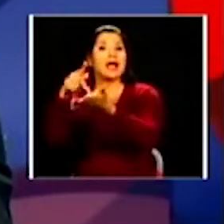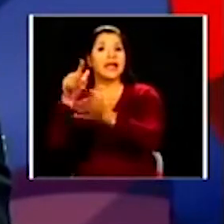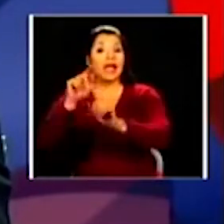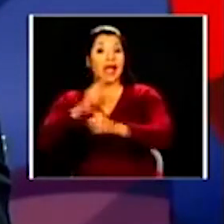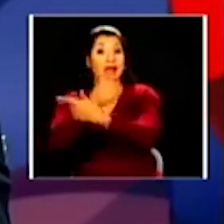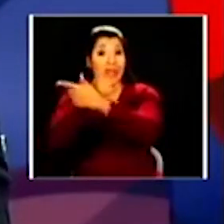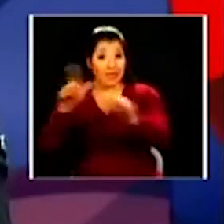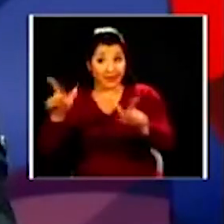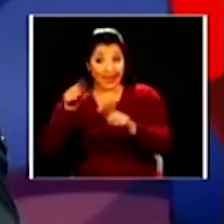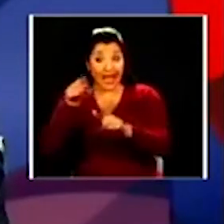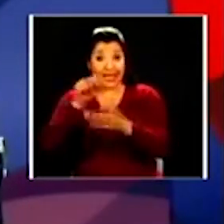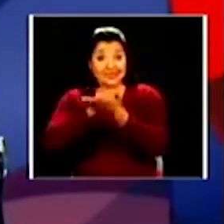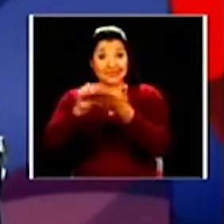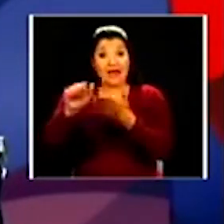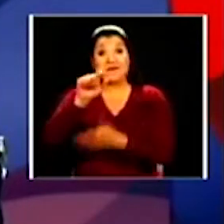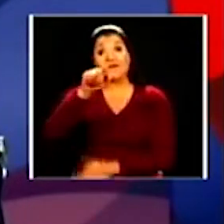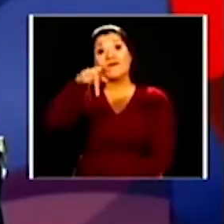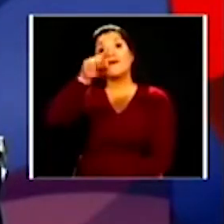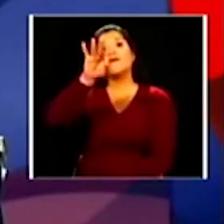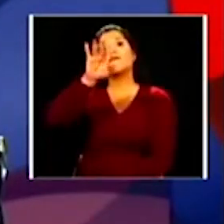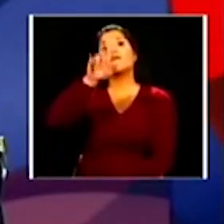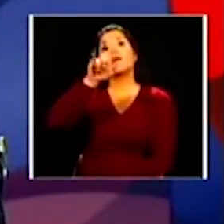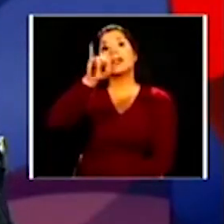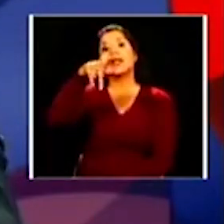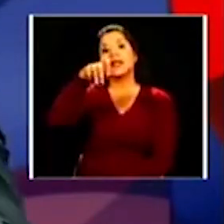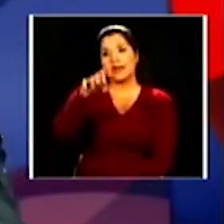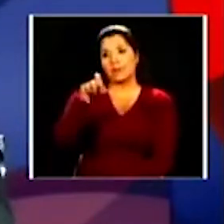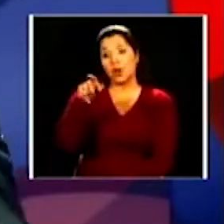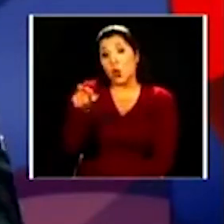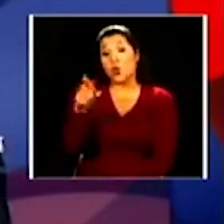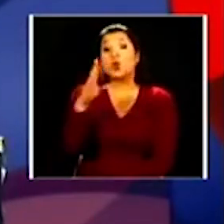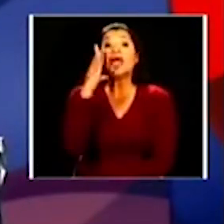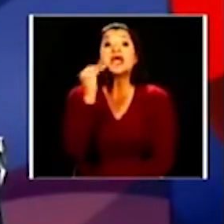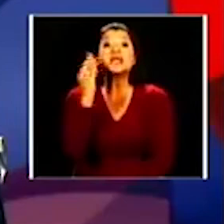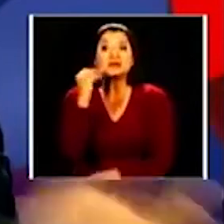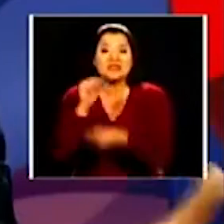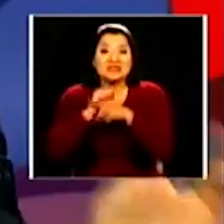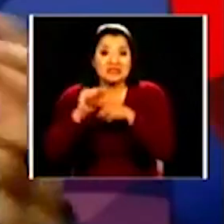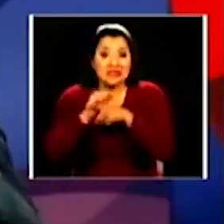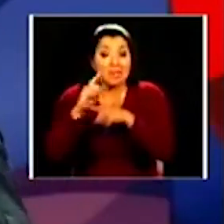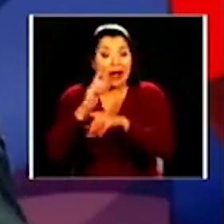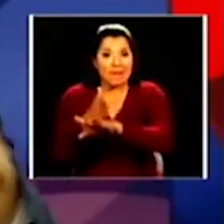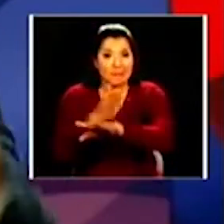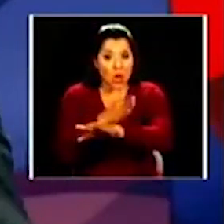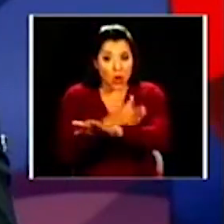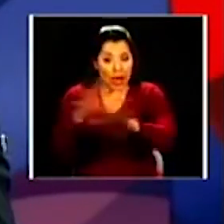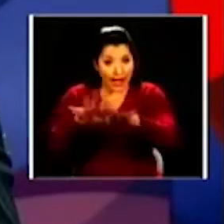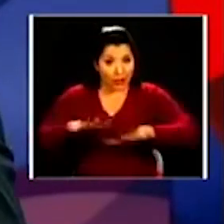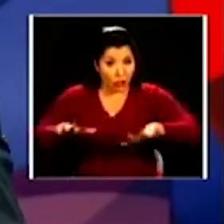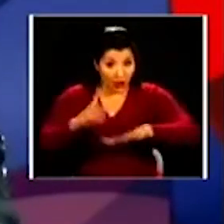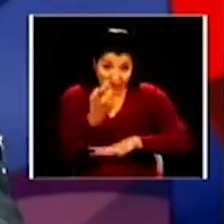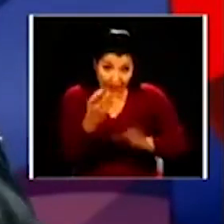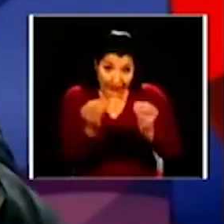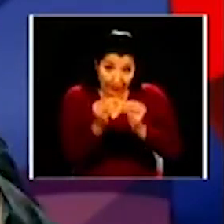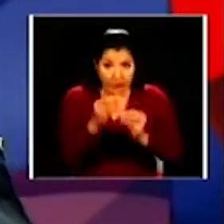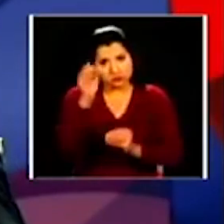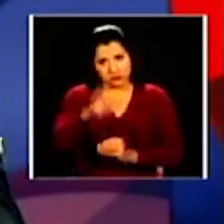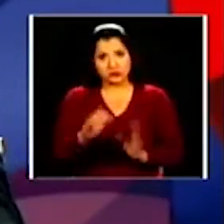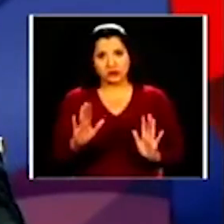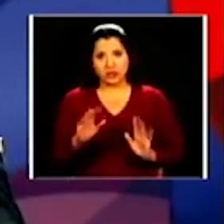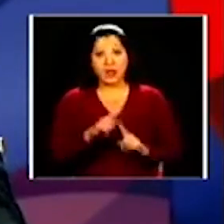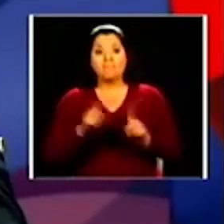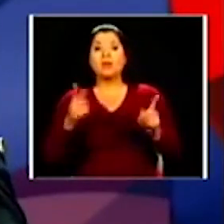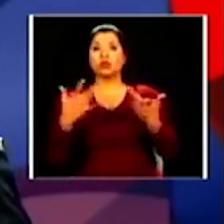Felipe de Alajuelita una de esas experiencias piloto para mejora de esos entornos. ¿Que hay que sumar más? Sí, pero hay esa experiencia de